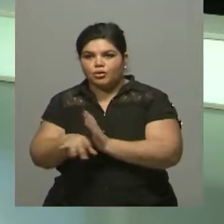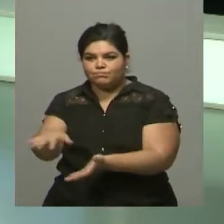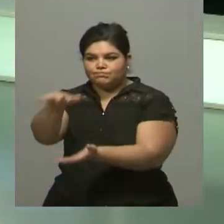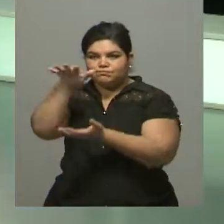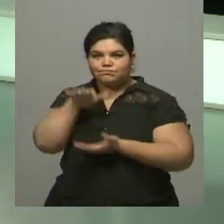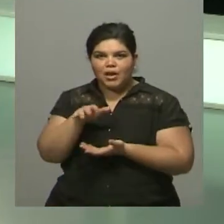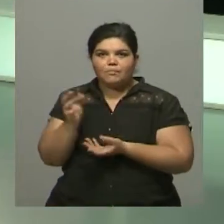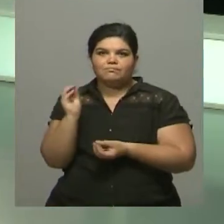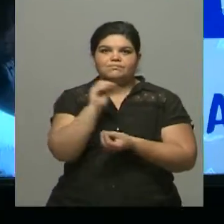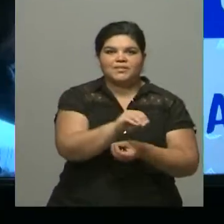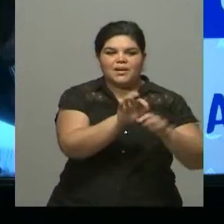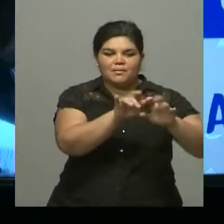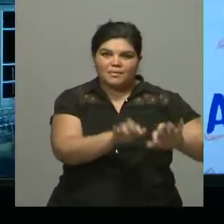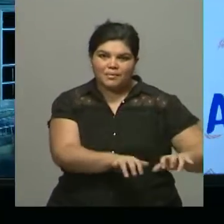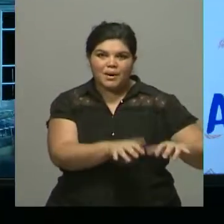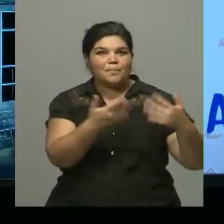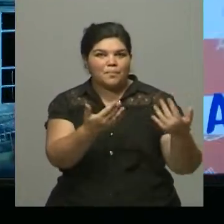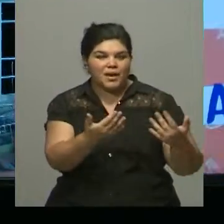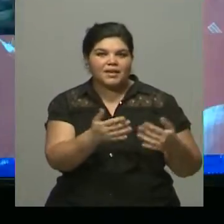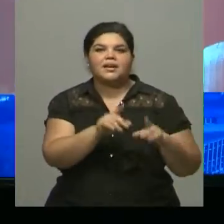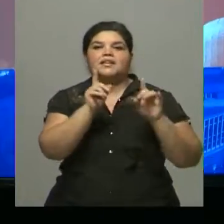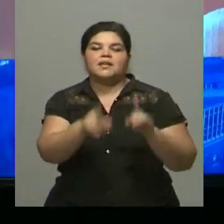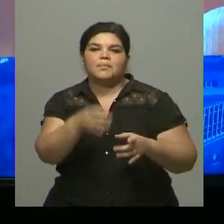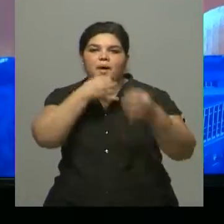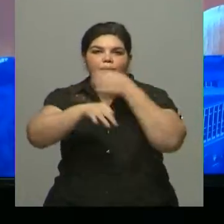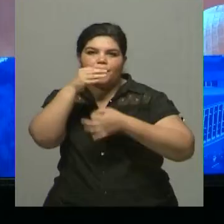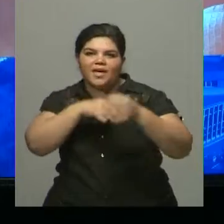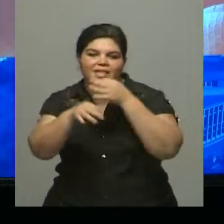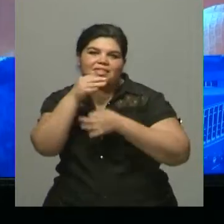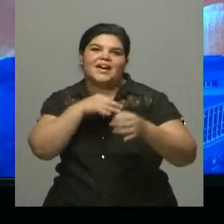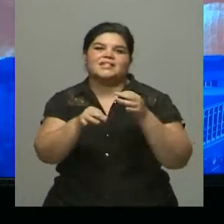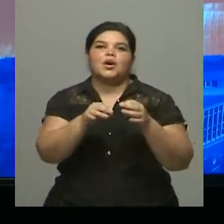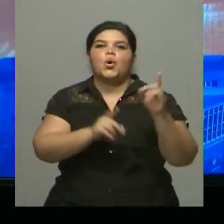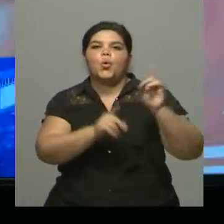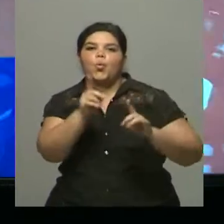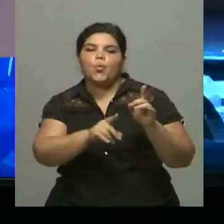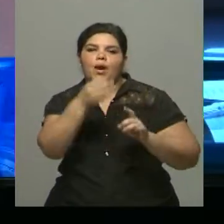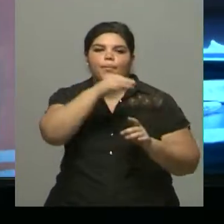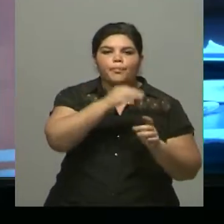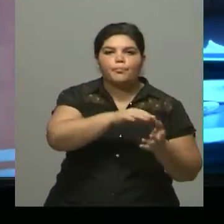por ahí de comercializar, de segmentar los productos en sus ventas. Bueno, hay todo un